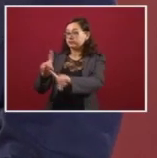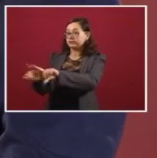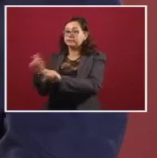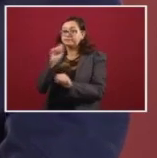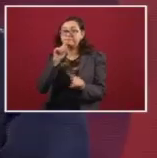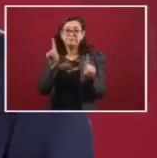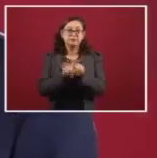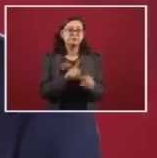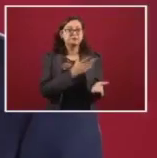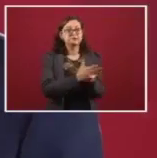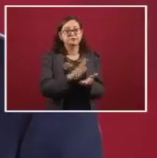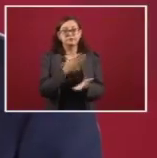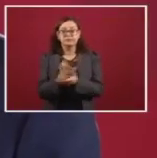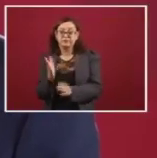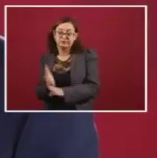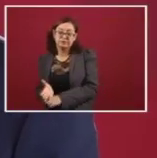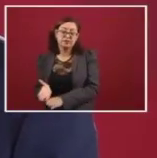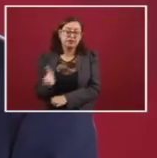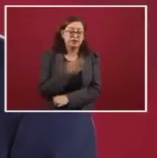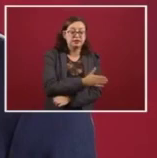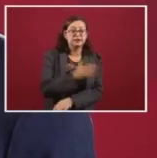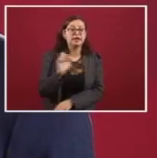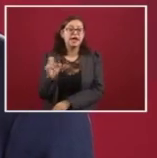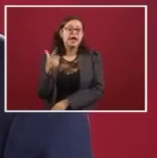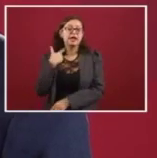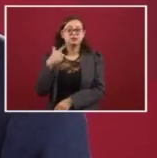En el sexenio pasado